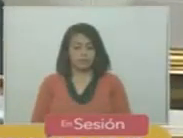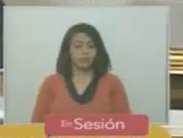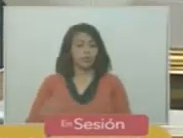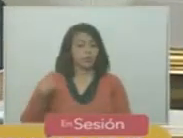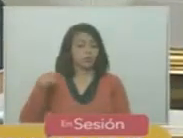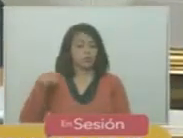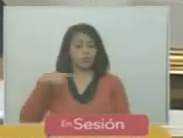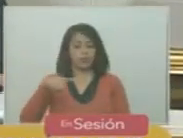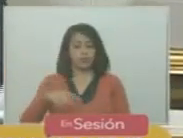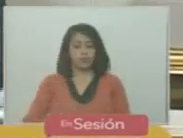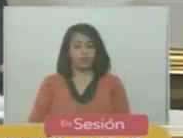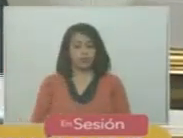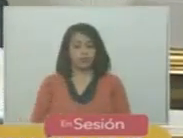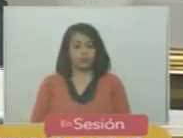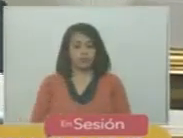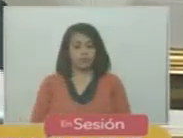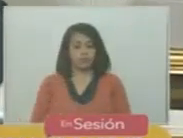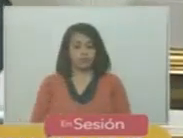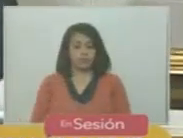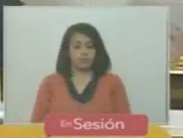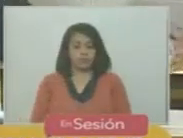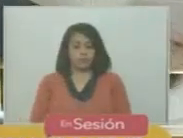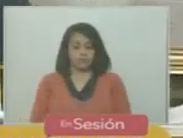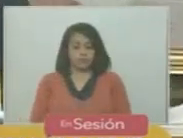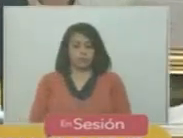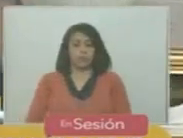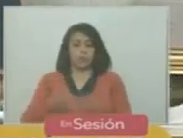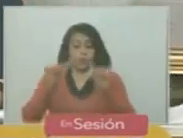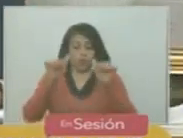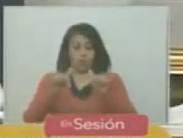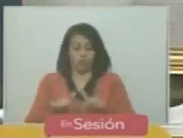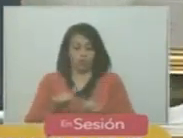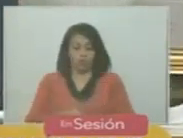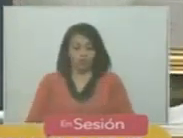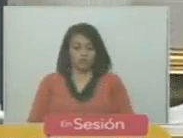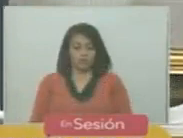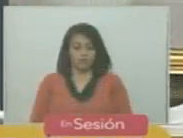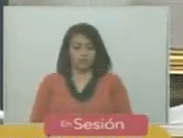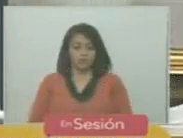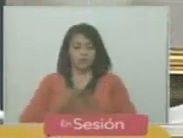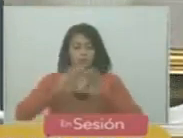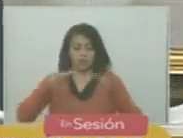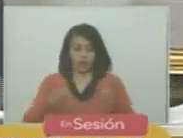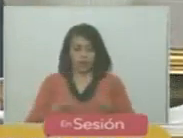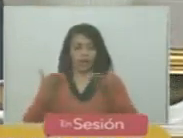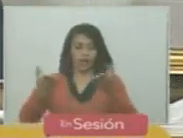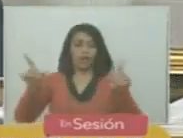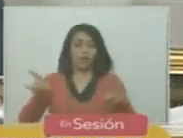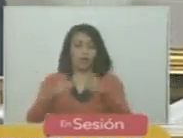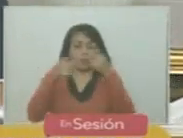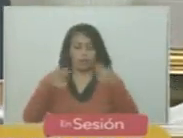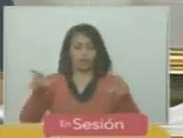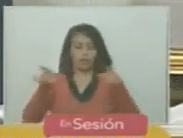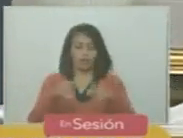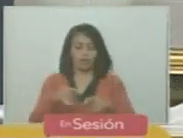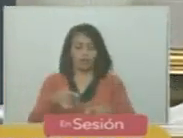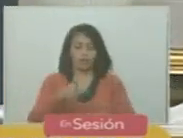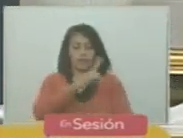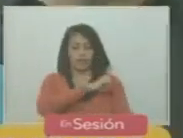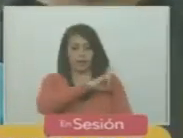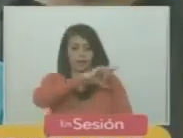tuviéramos que darle hoy su regalo de cumpleaños a nuestro